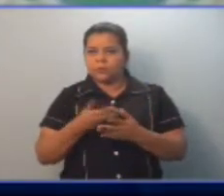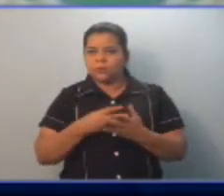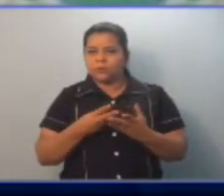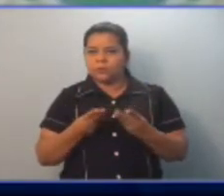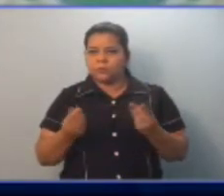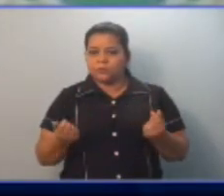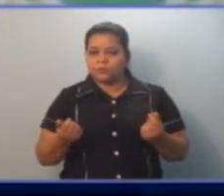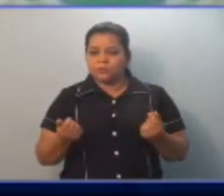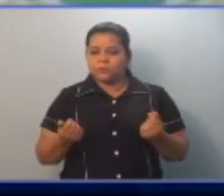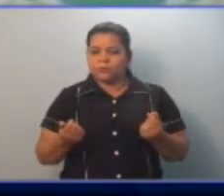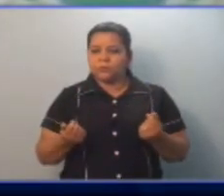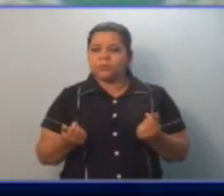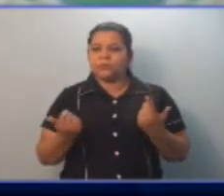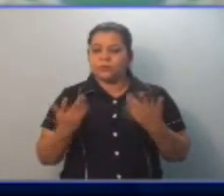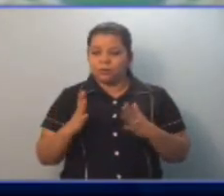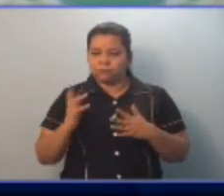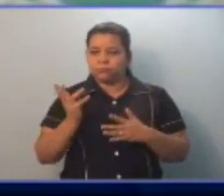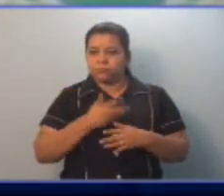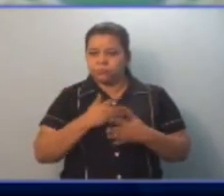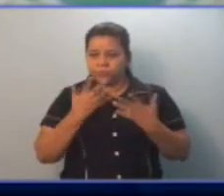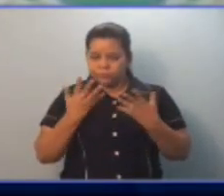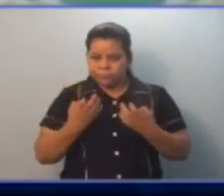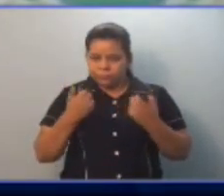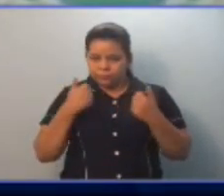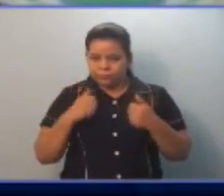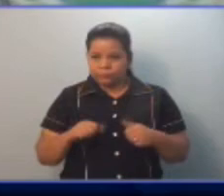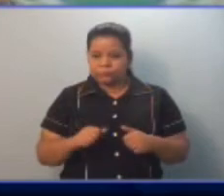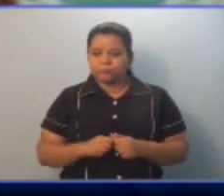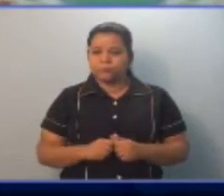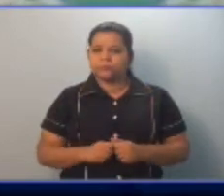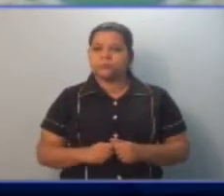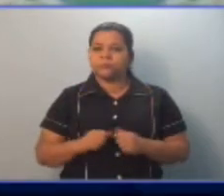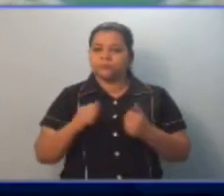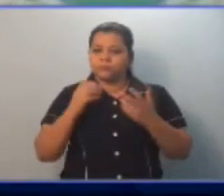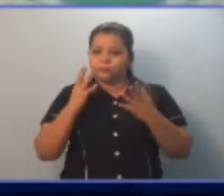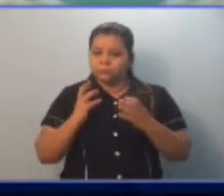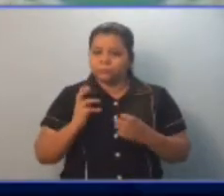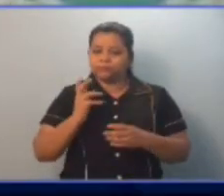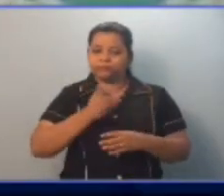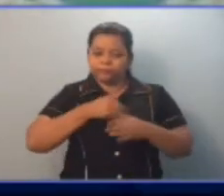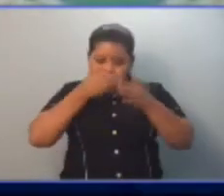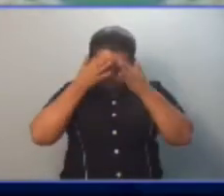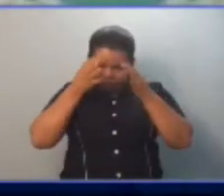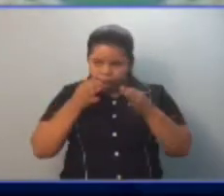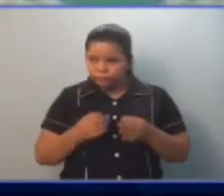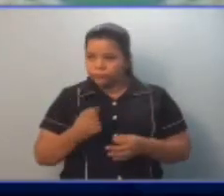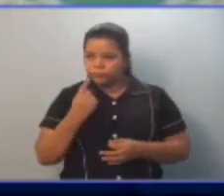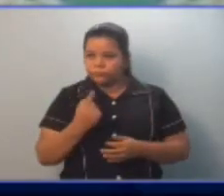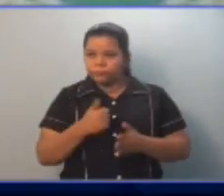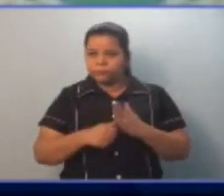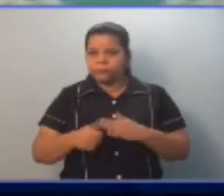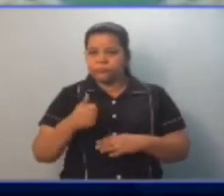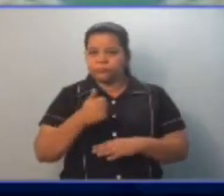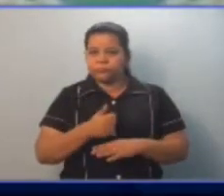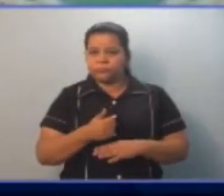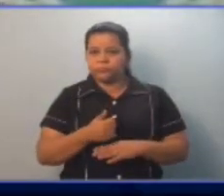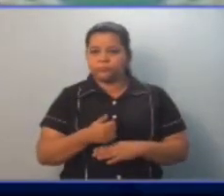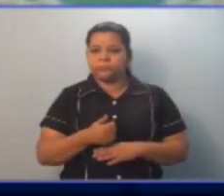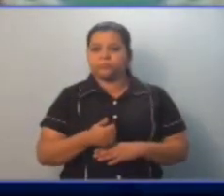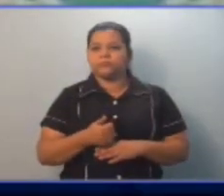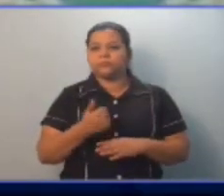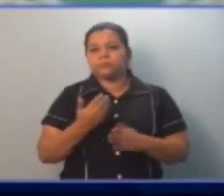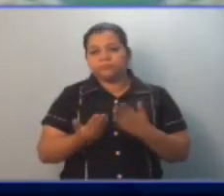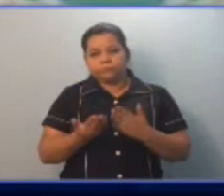la recusación que se había planteado, dejar a discreción de los suplentes la resolución del caso, y si los